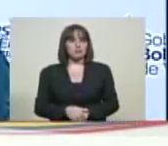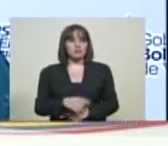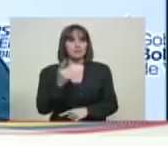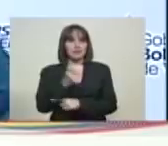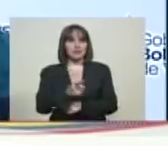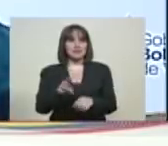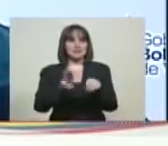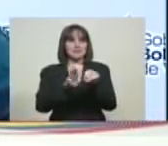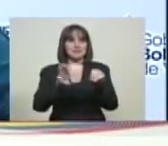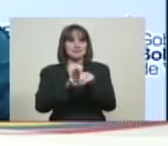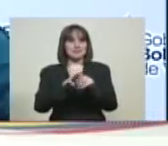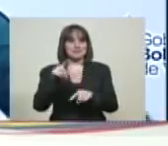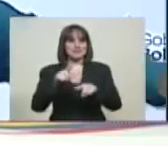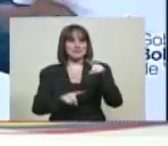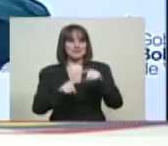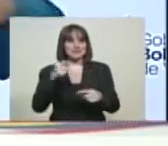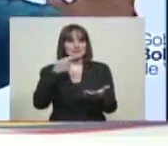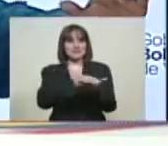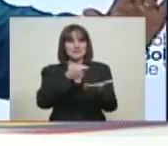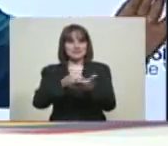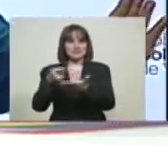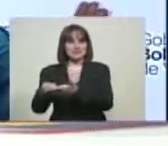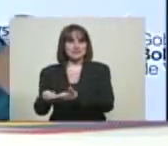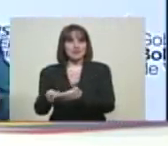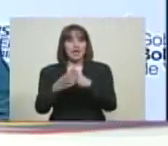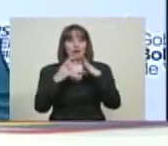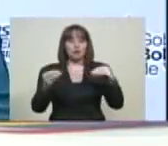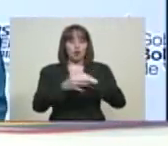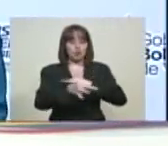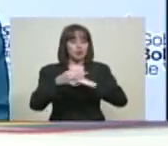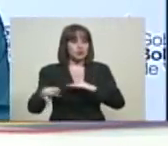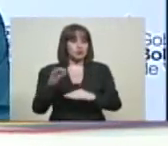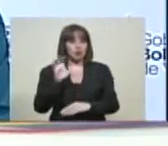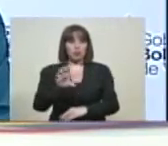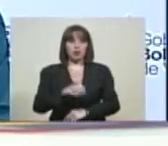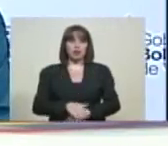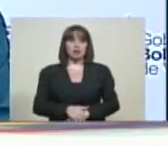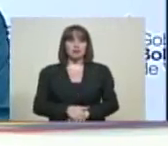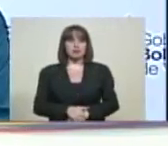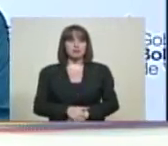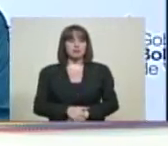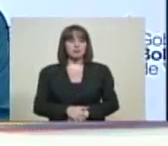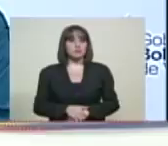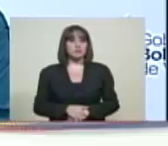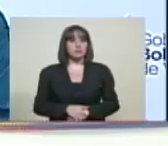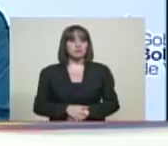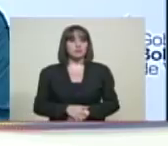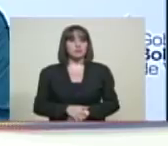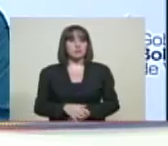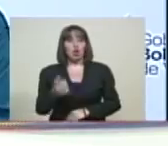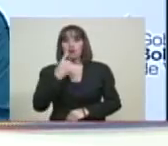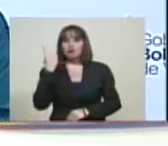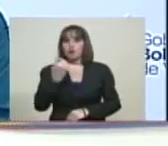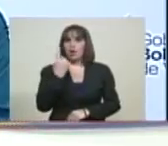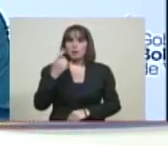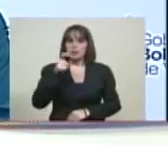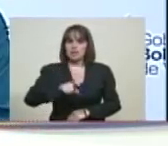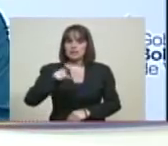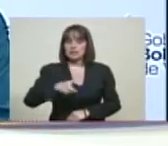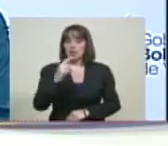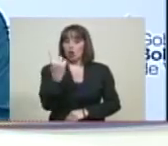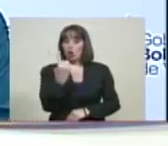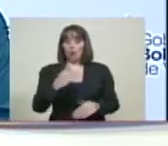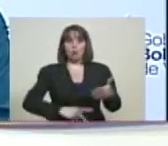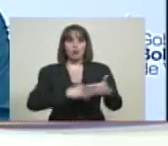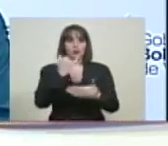como forma de inversión a todos los municipios del país solo basta un proyecto